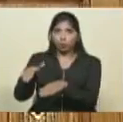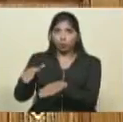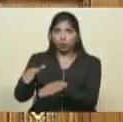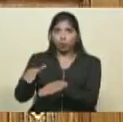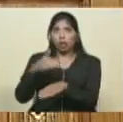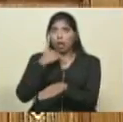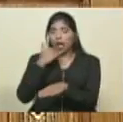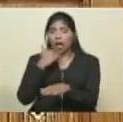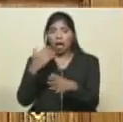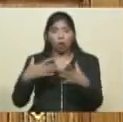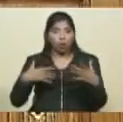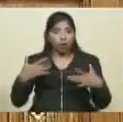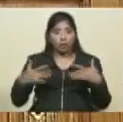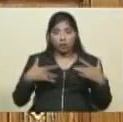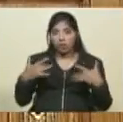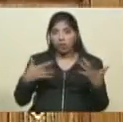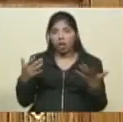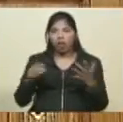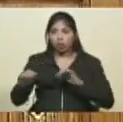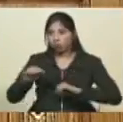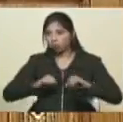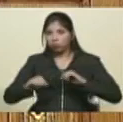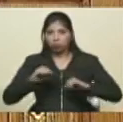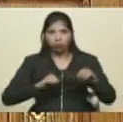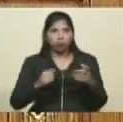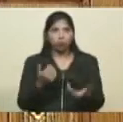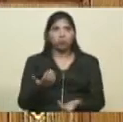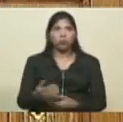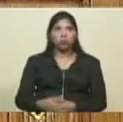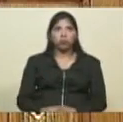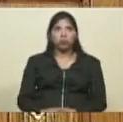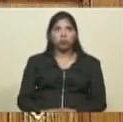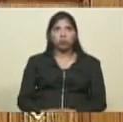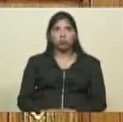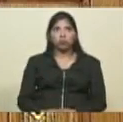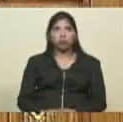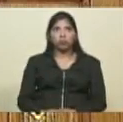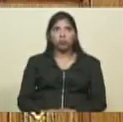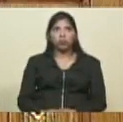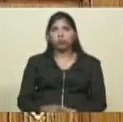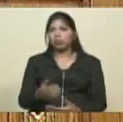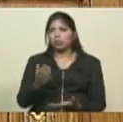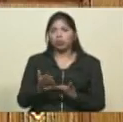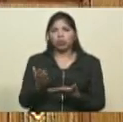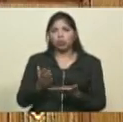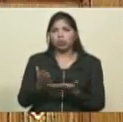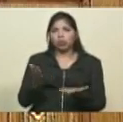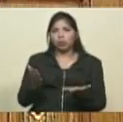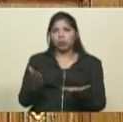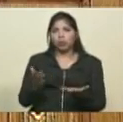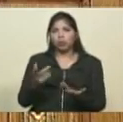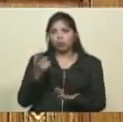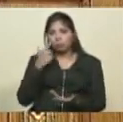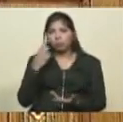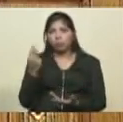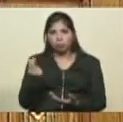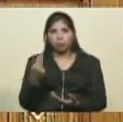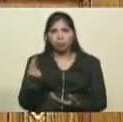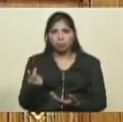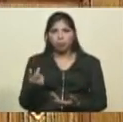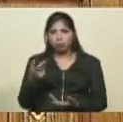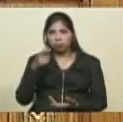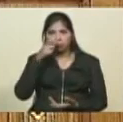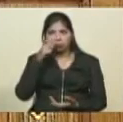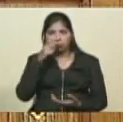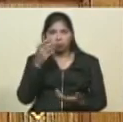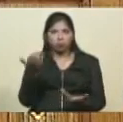logístico, de todas las implicaciones que pueda significar un duelo de esta naturaleza, estuvo siempre al lado, monitoreando